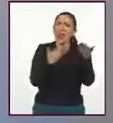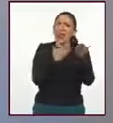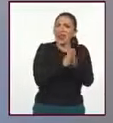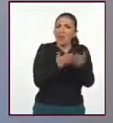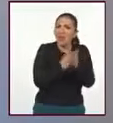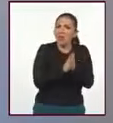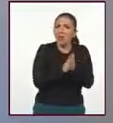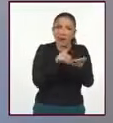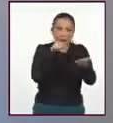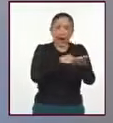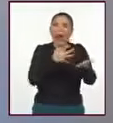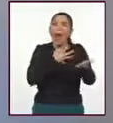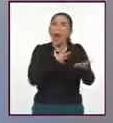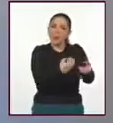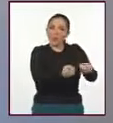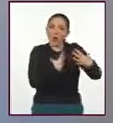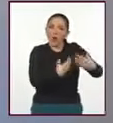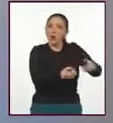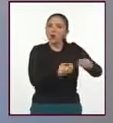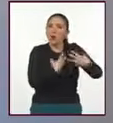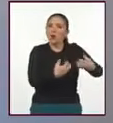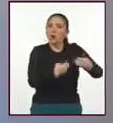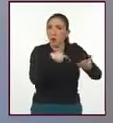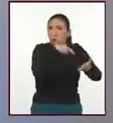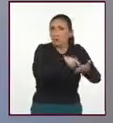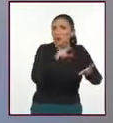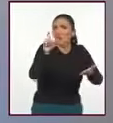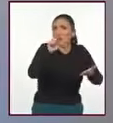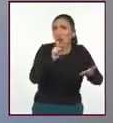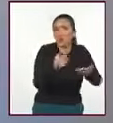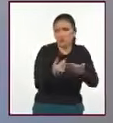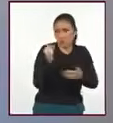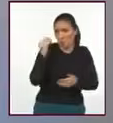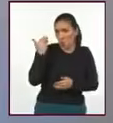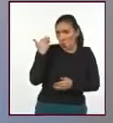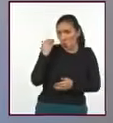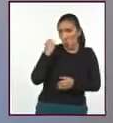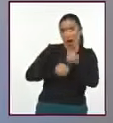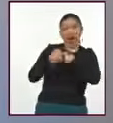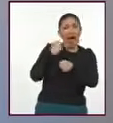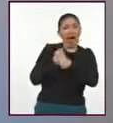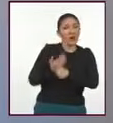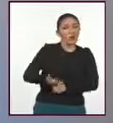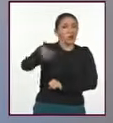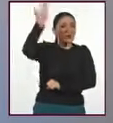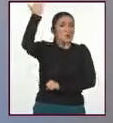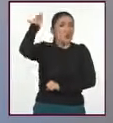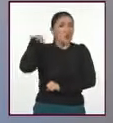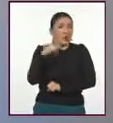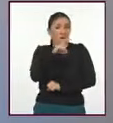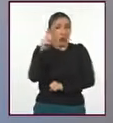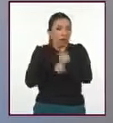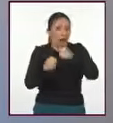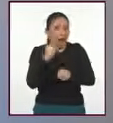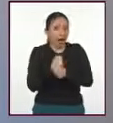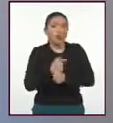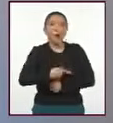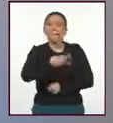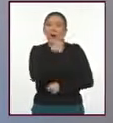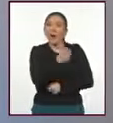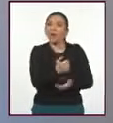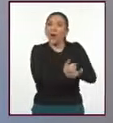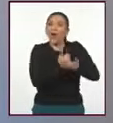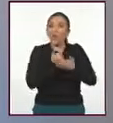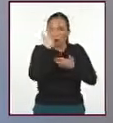un interlocutor que puede ser de hace unos días, de unos años, de hace siglos, y es conocimiento y una forma de ver el